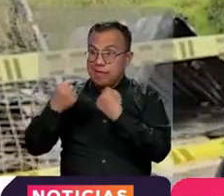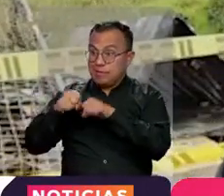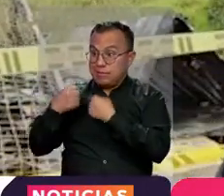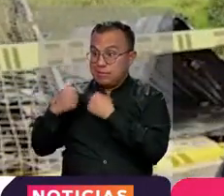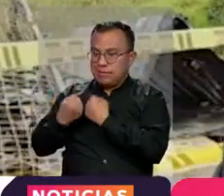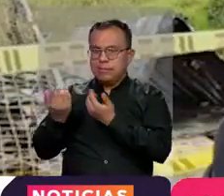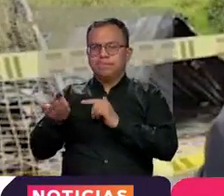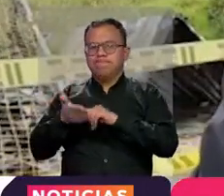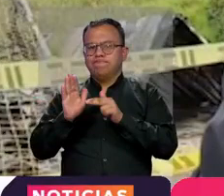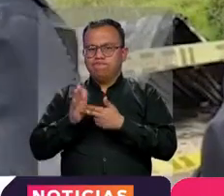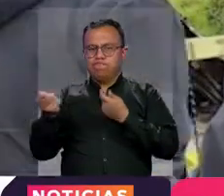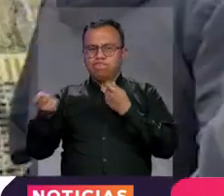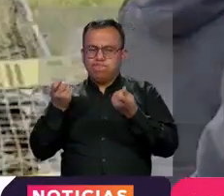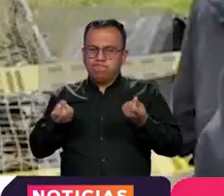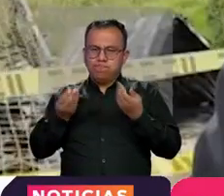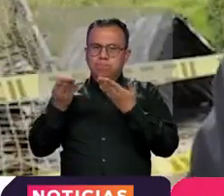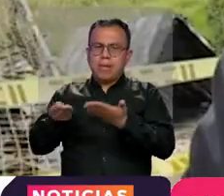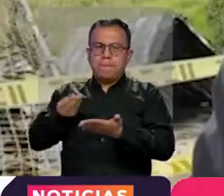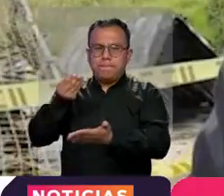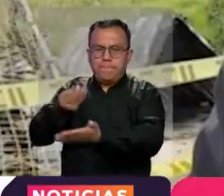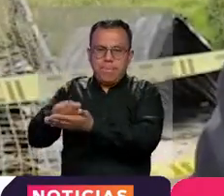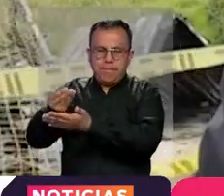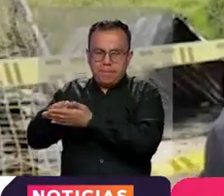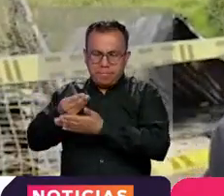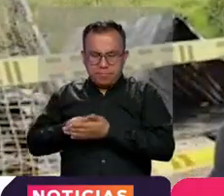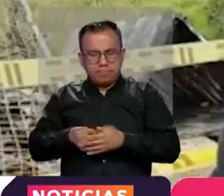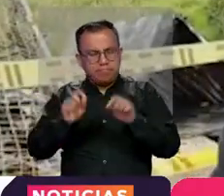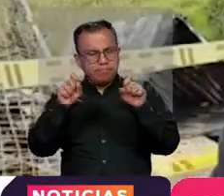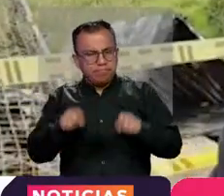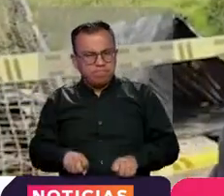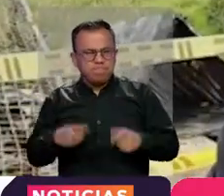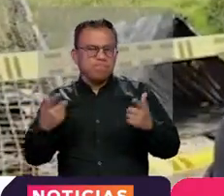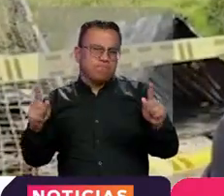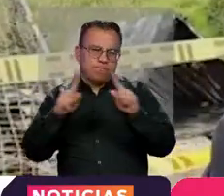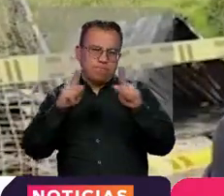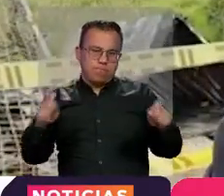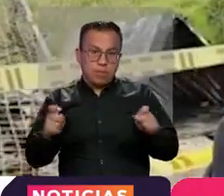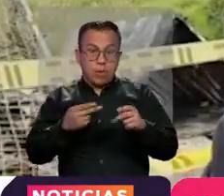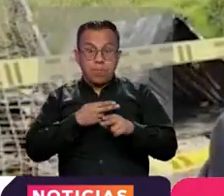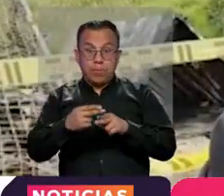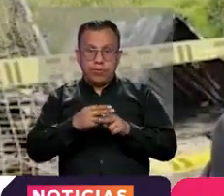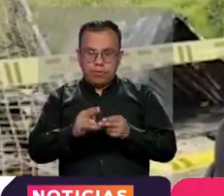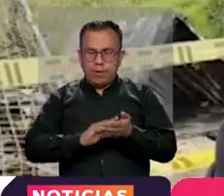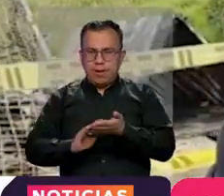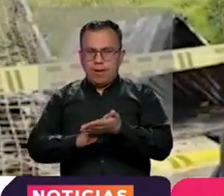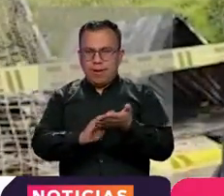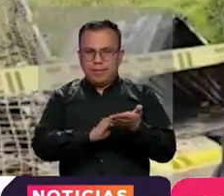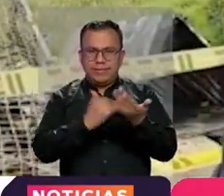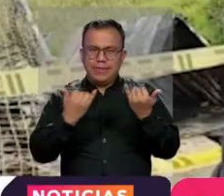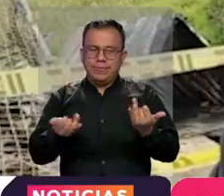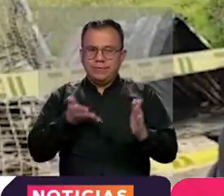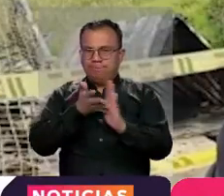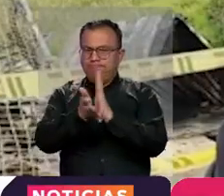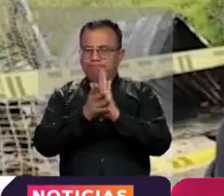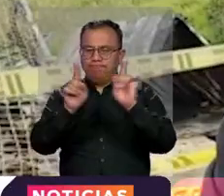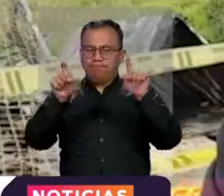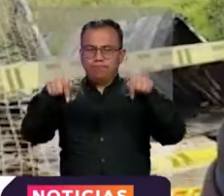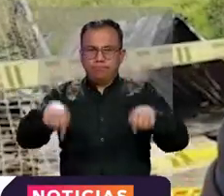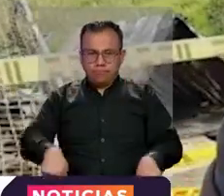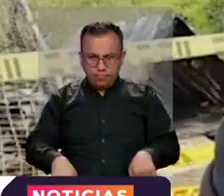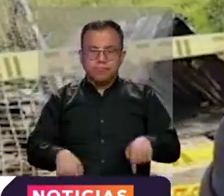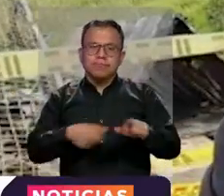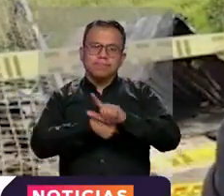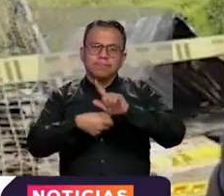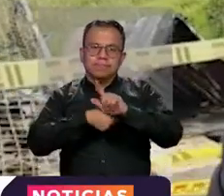definir medidas de compensación requeridas y poder establecer todo lo más pronto posible. Esta es toda la información